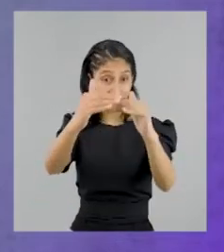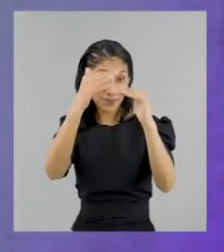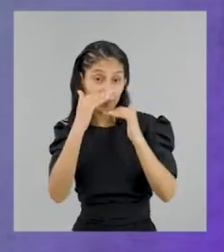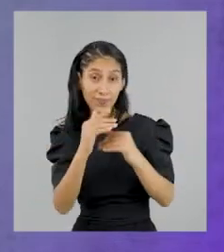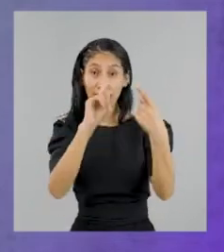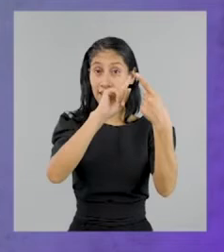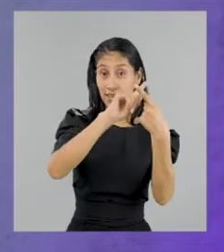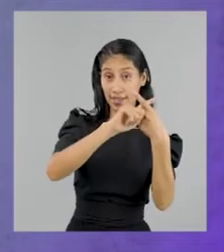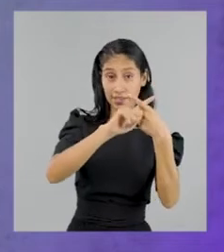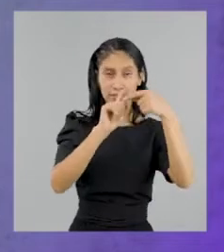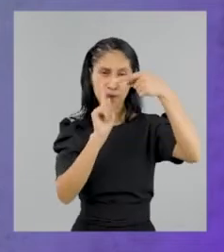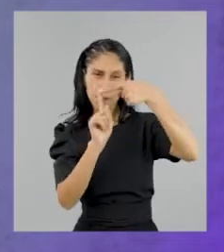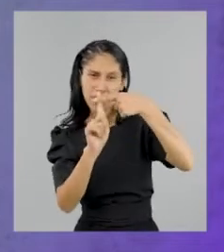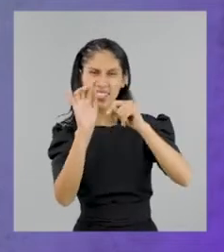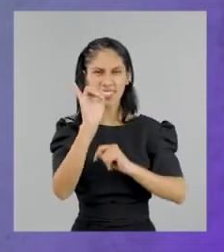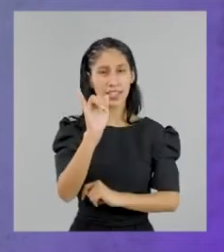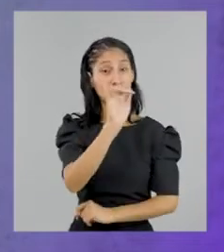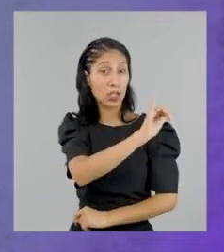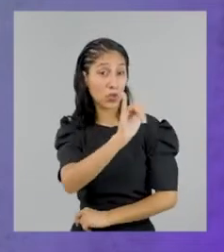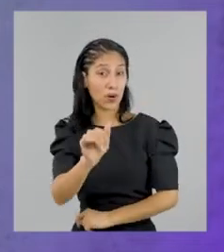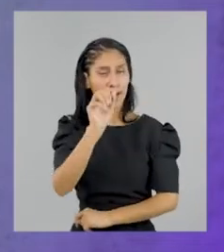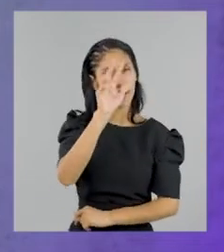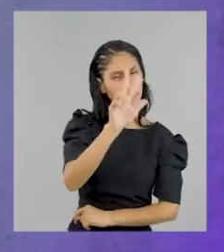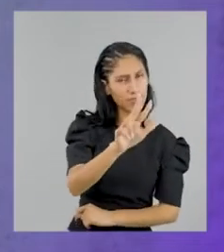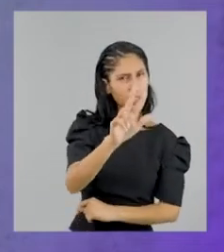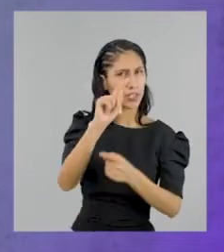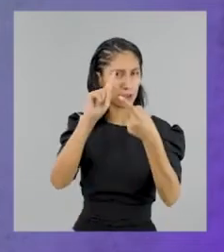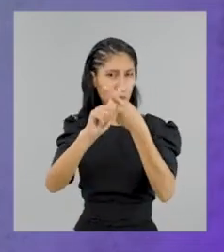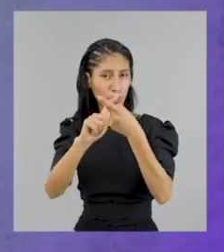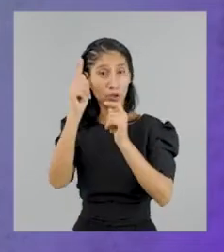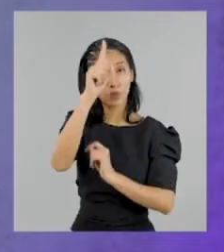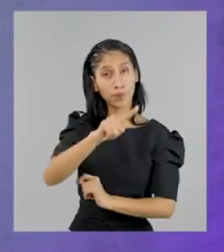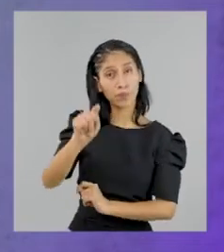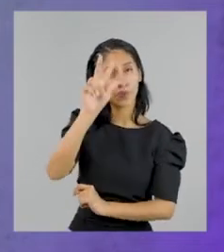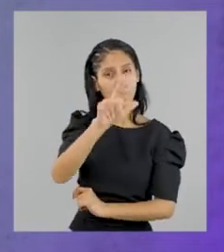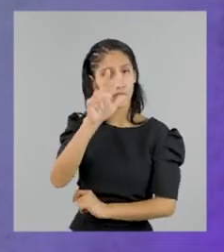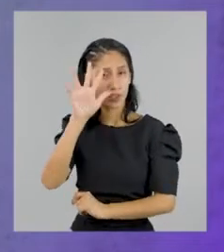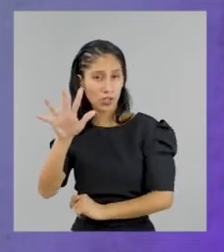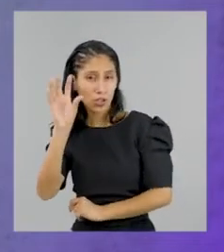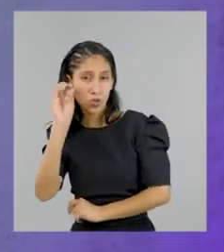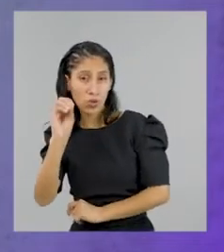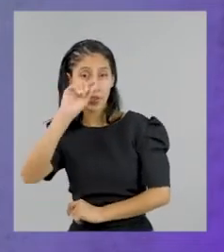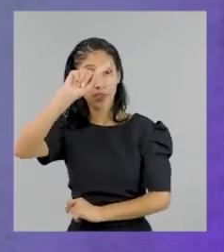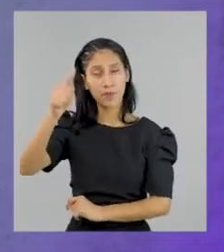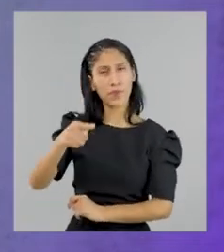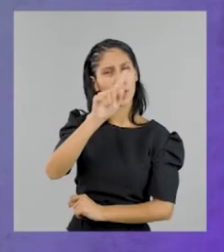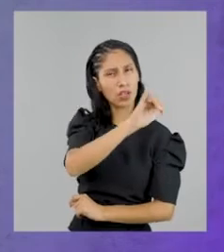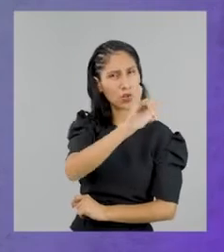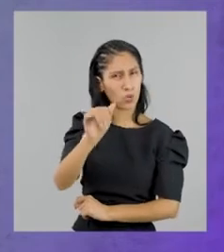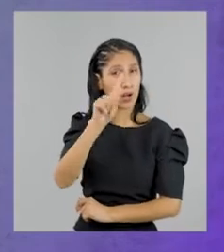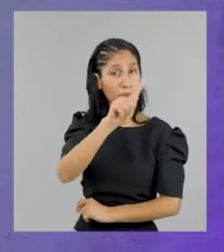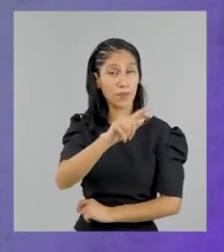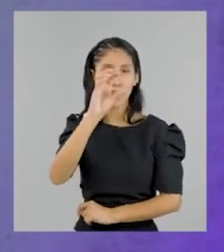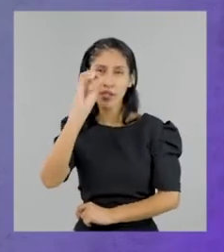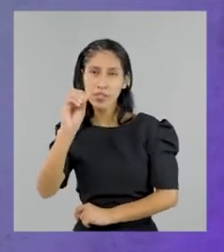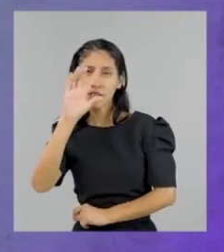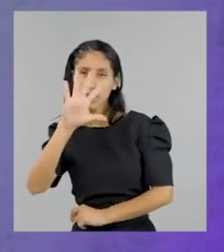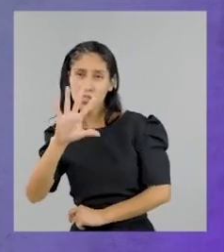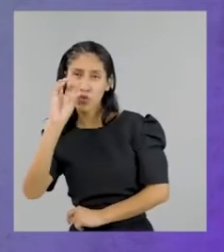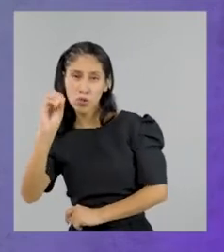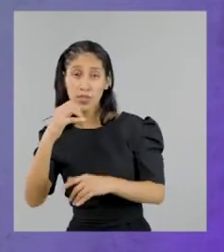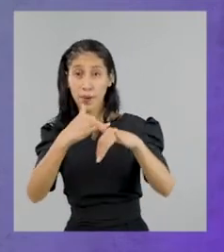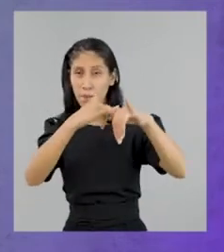y. X más y igual 3 por 350